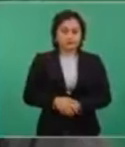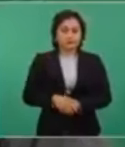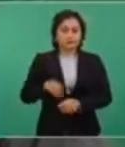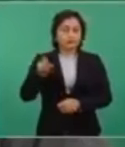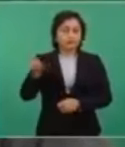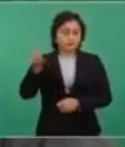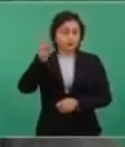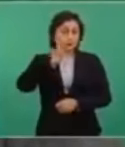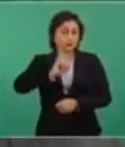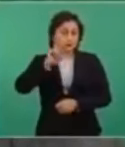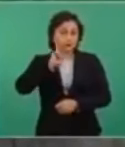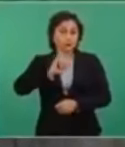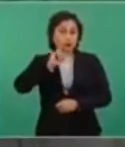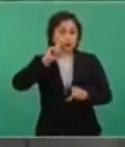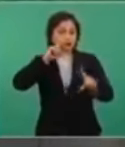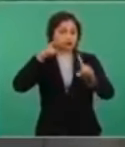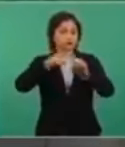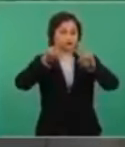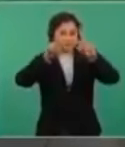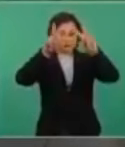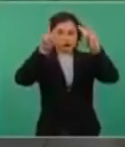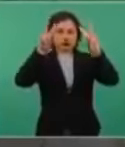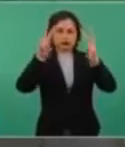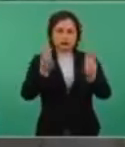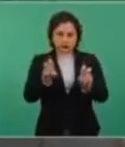del manejo de las inversiones públicas